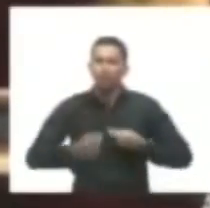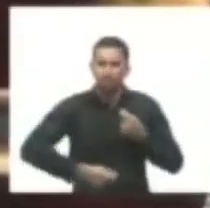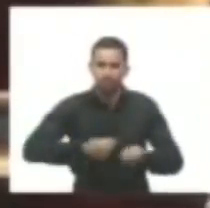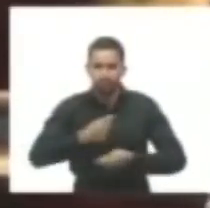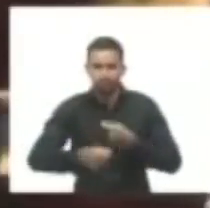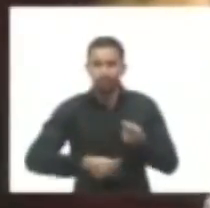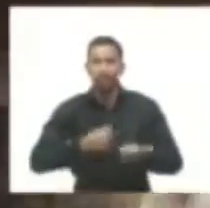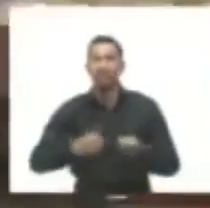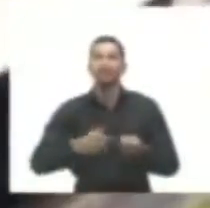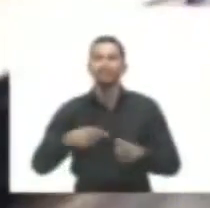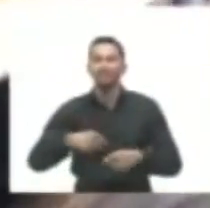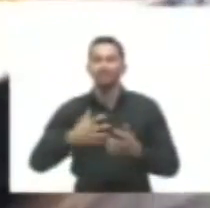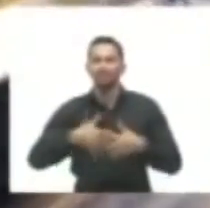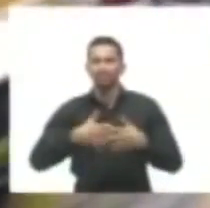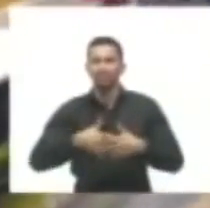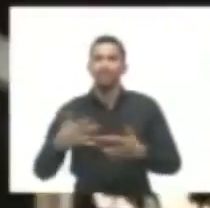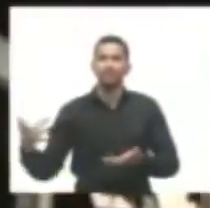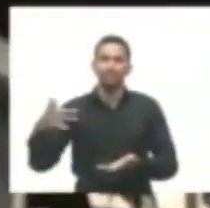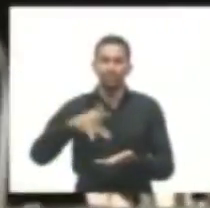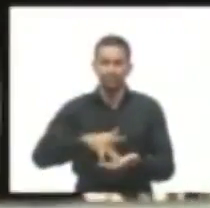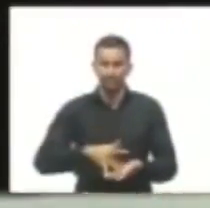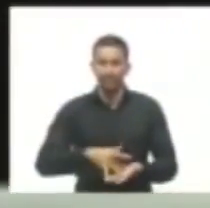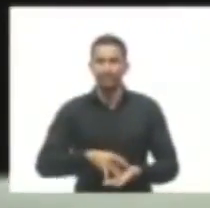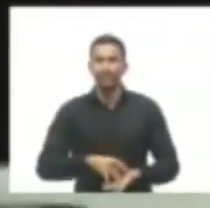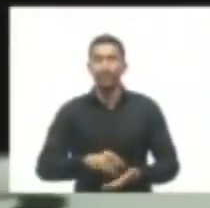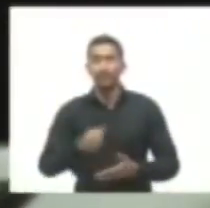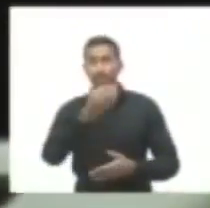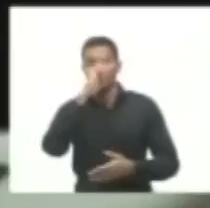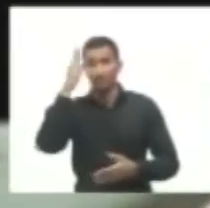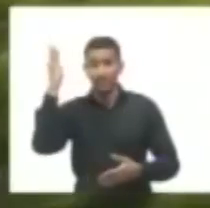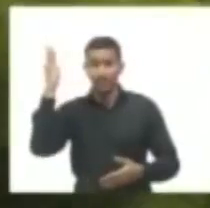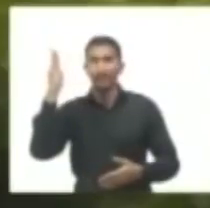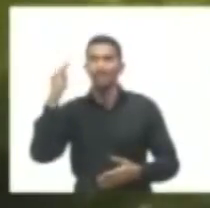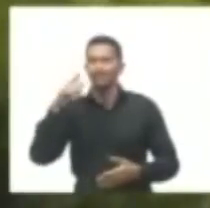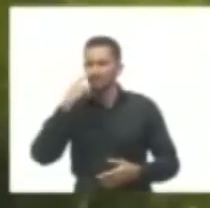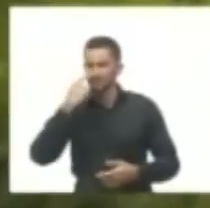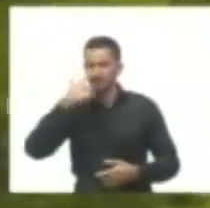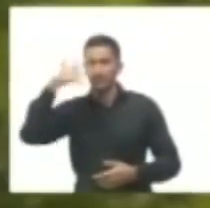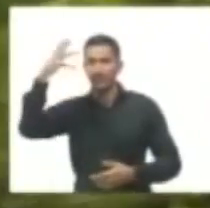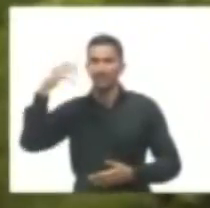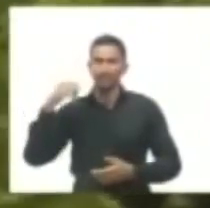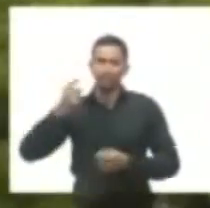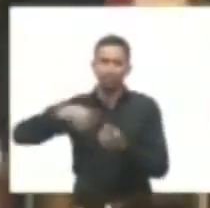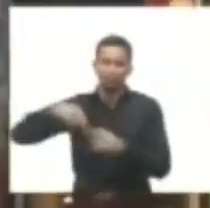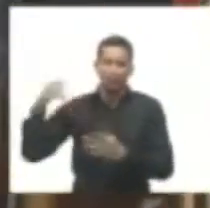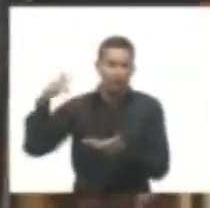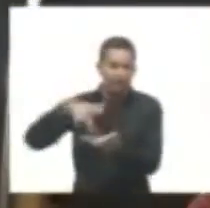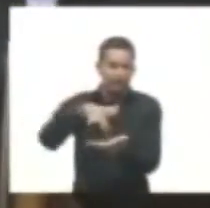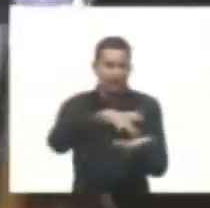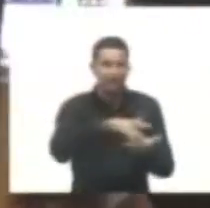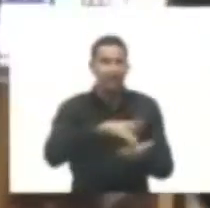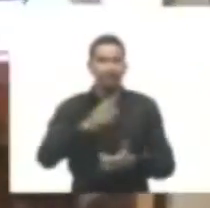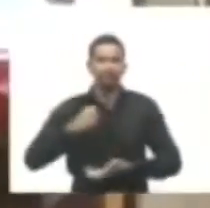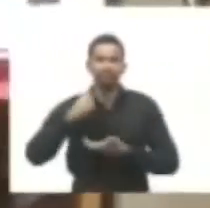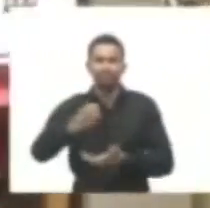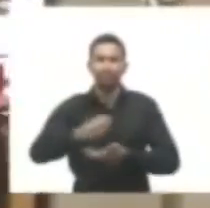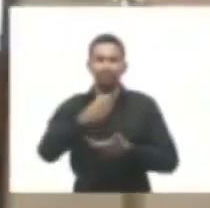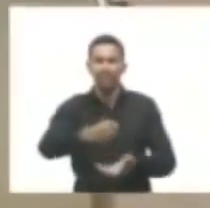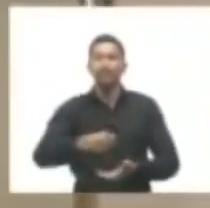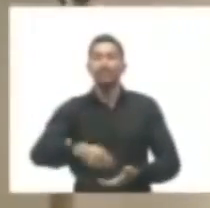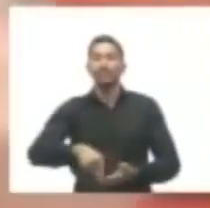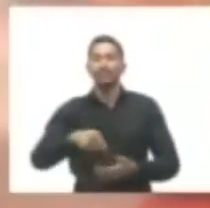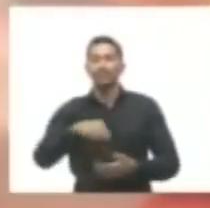industria a Barranquilla. Barranquilla se ha convertido en uno de los sitios turísticos en inversión, y en los últimos años la comida se ha vuelto uno de los